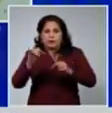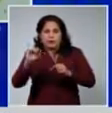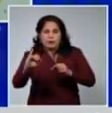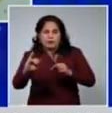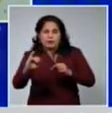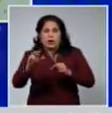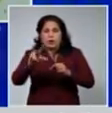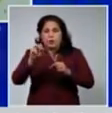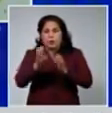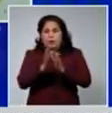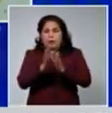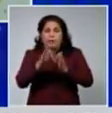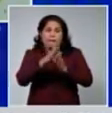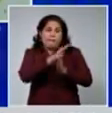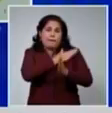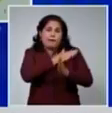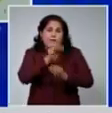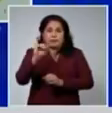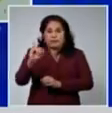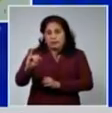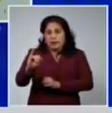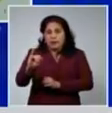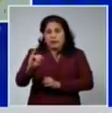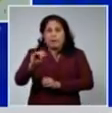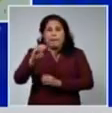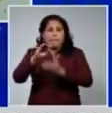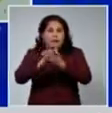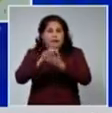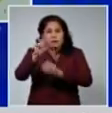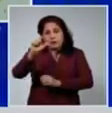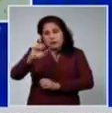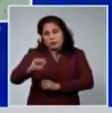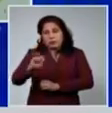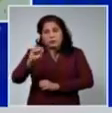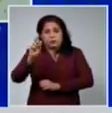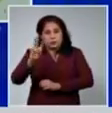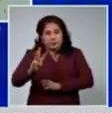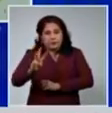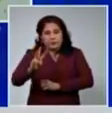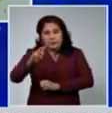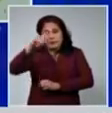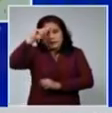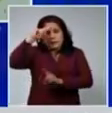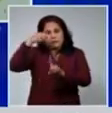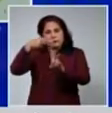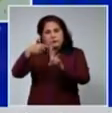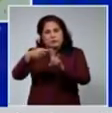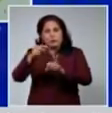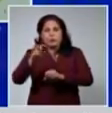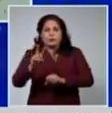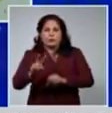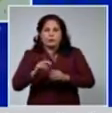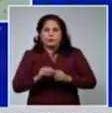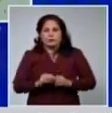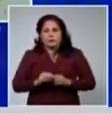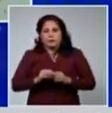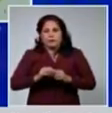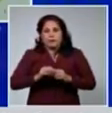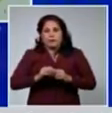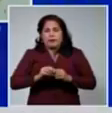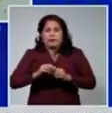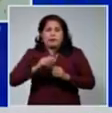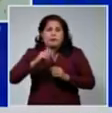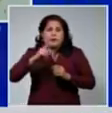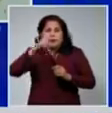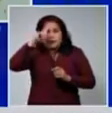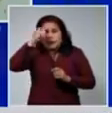paz 69 del sur 3 santa cruz del norte 2 san nicolás de galdós